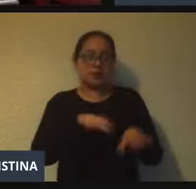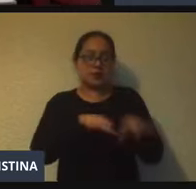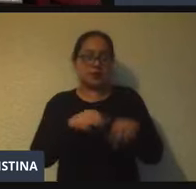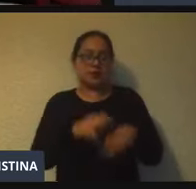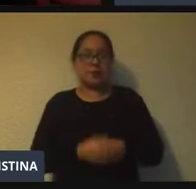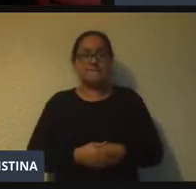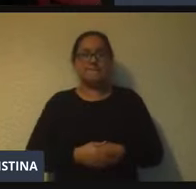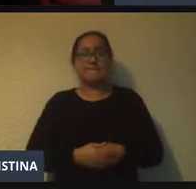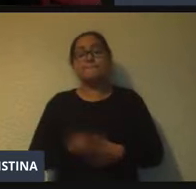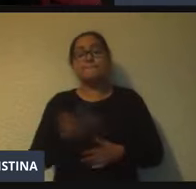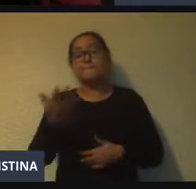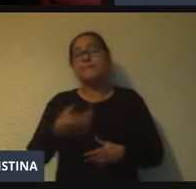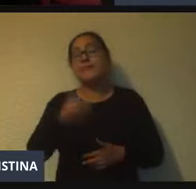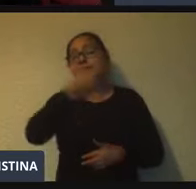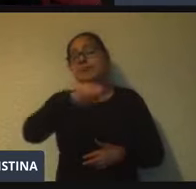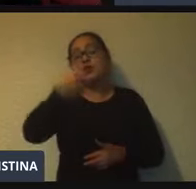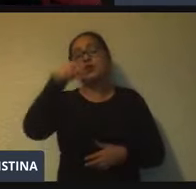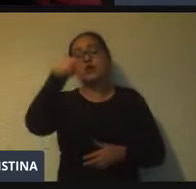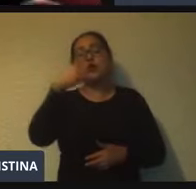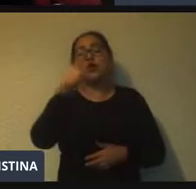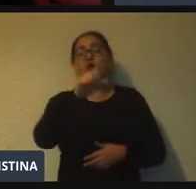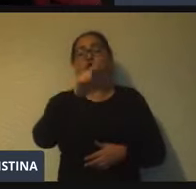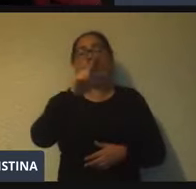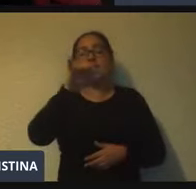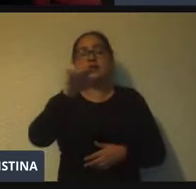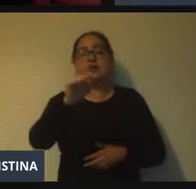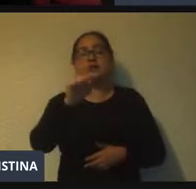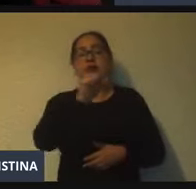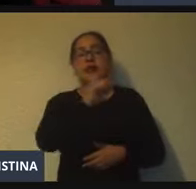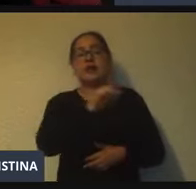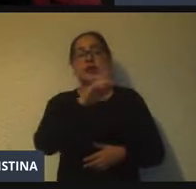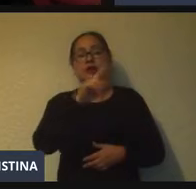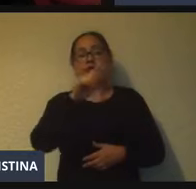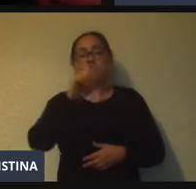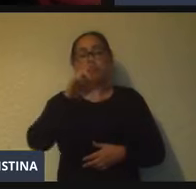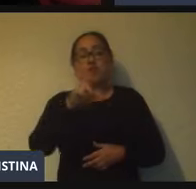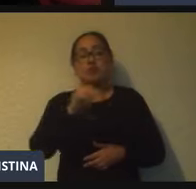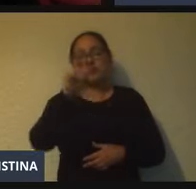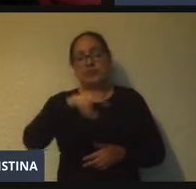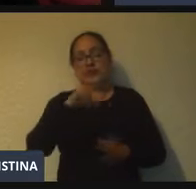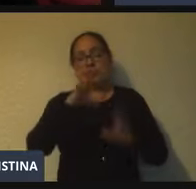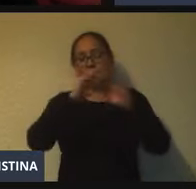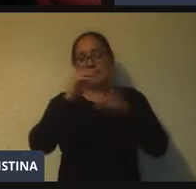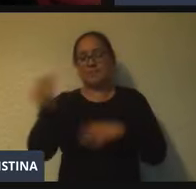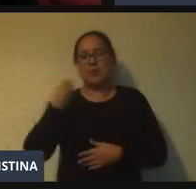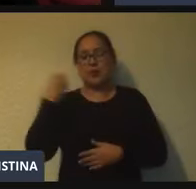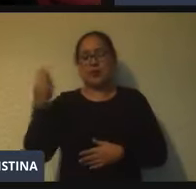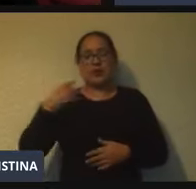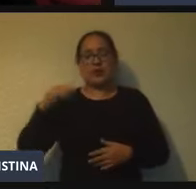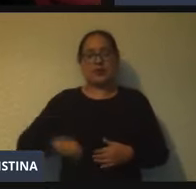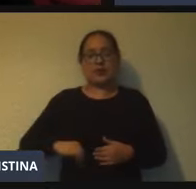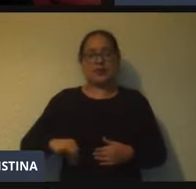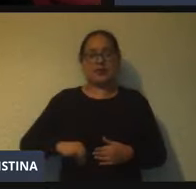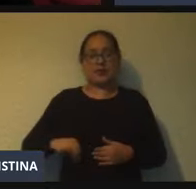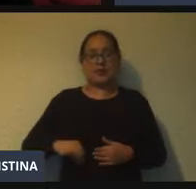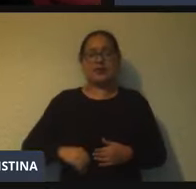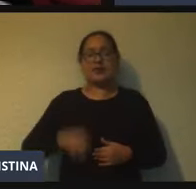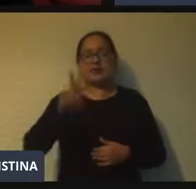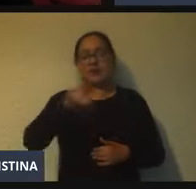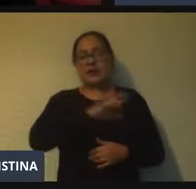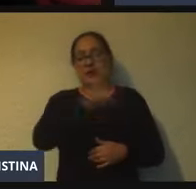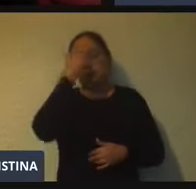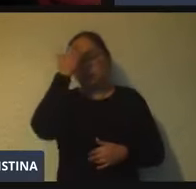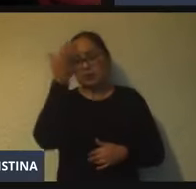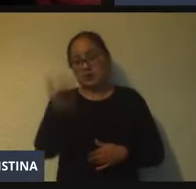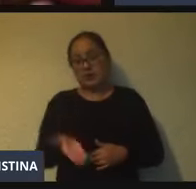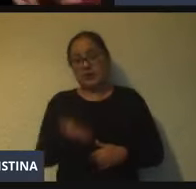Maestra, pues le manda saludos Luis, Arturo, que una interesante charla y todo su respeto y reconocimiento para usted. Nos